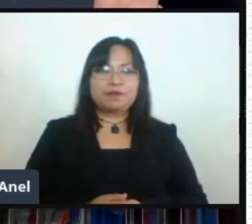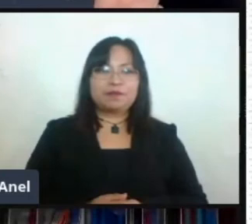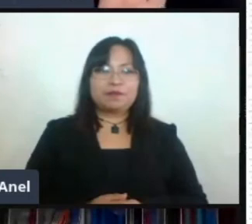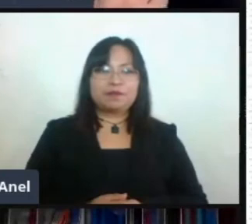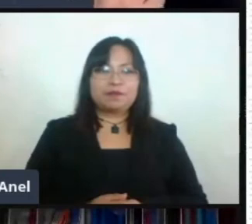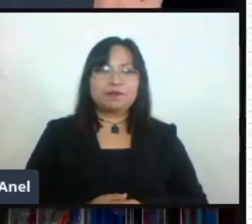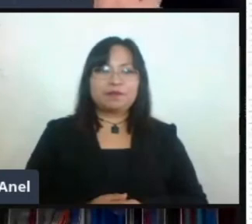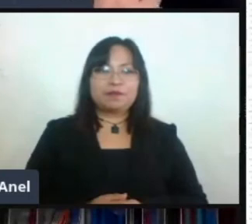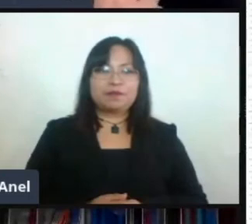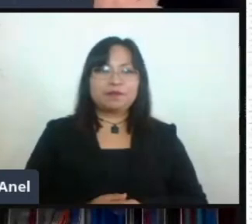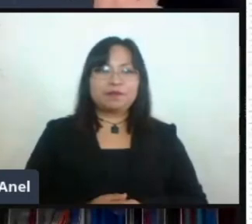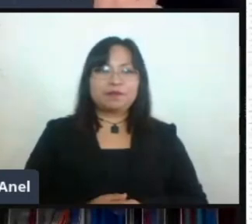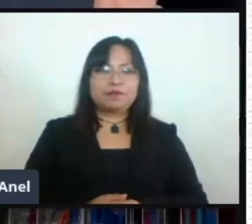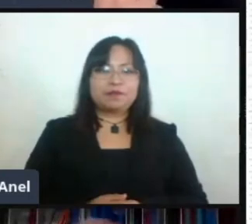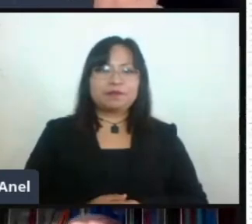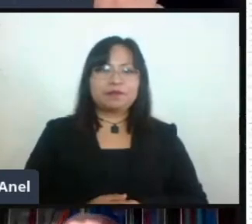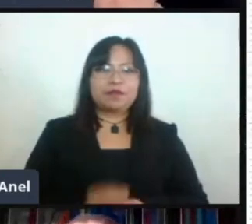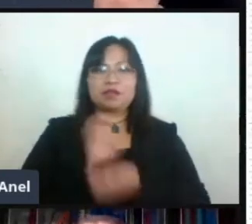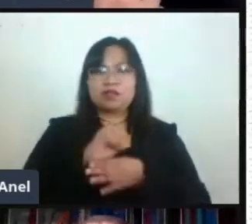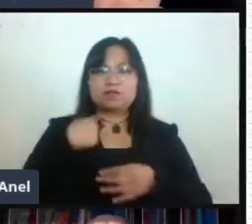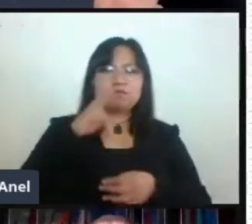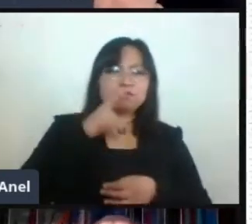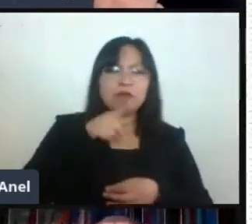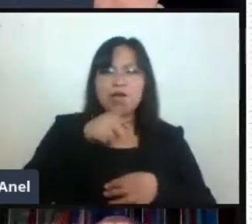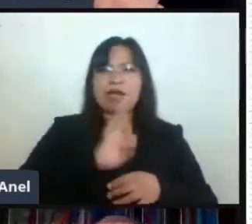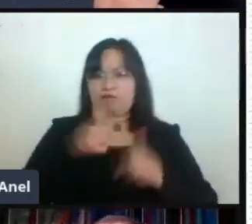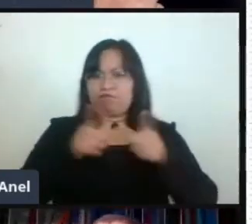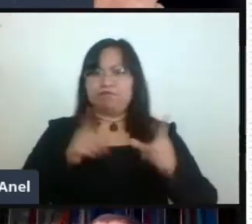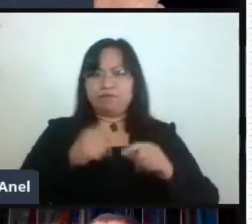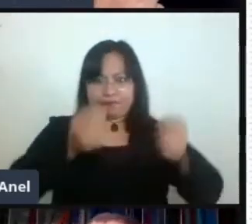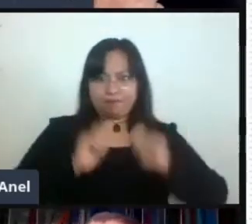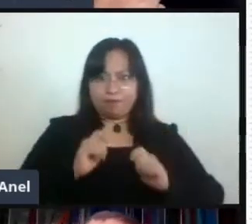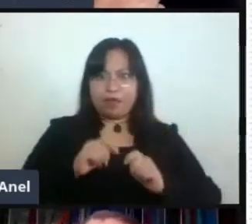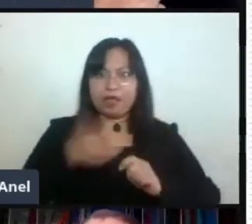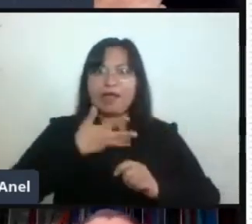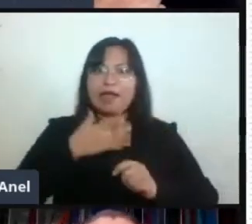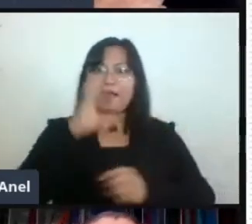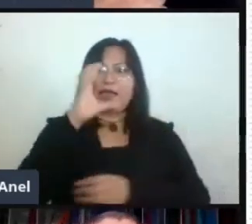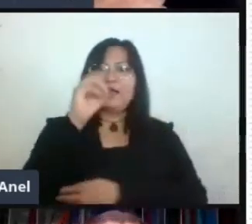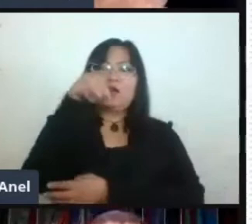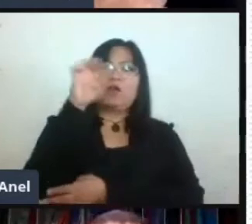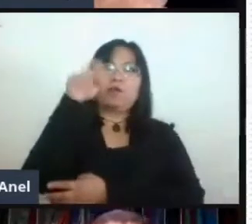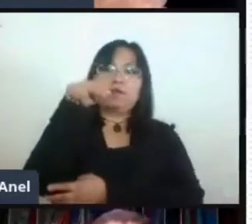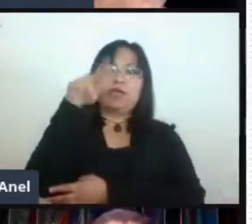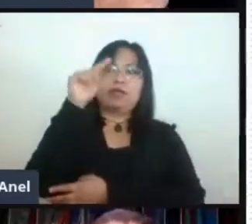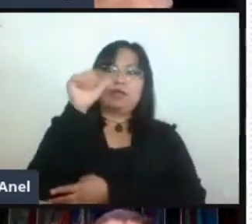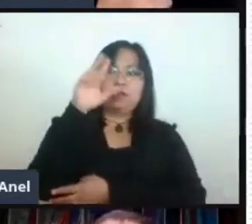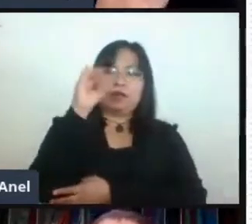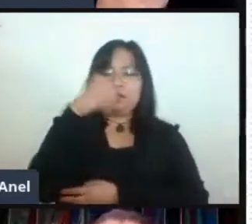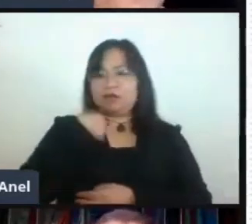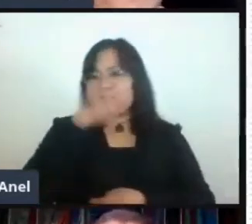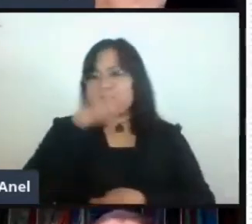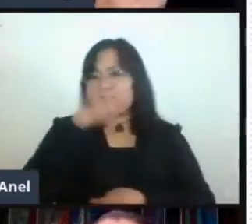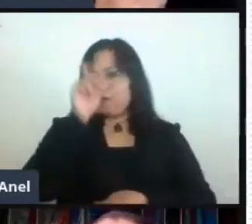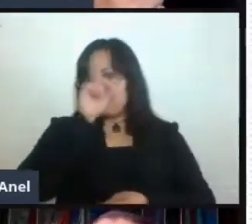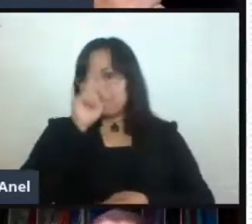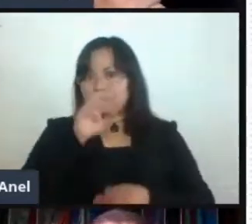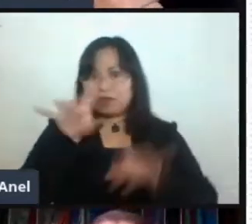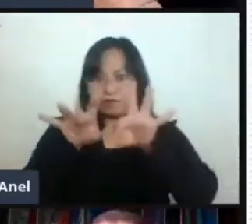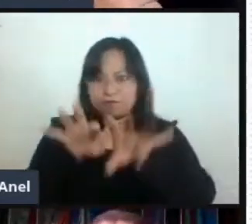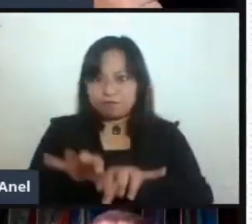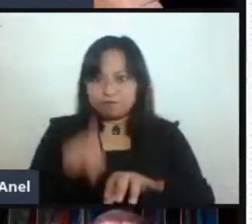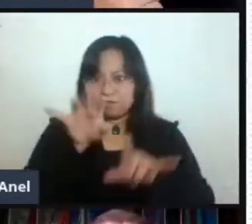agregar un comentario al alumno, ¿sí? Y darle la retroalimentación precisamente. Bien